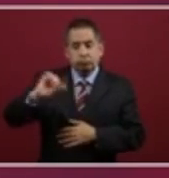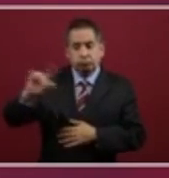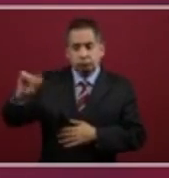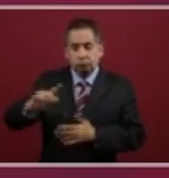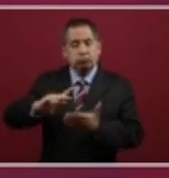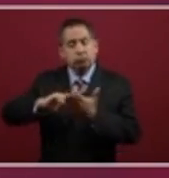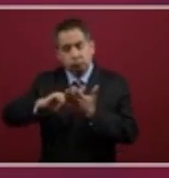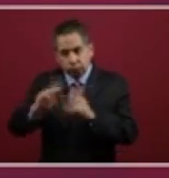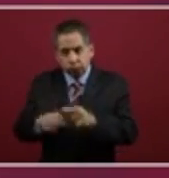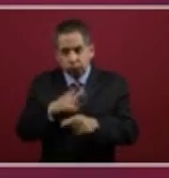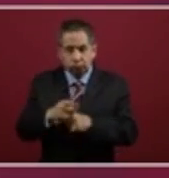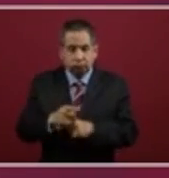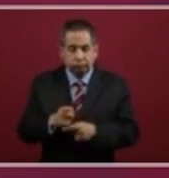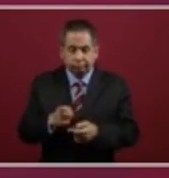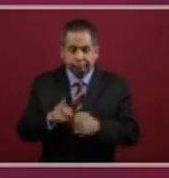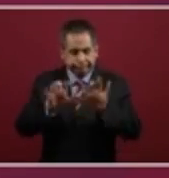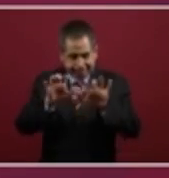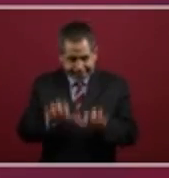la manifestación de bienes.